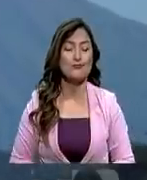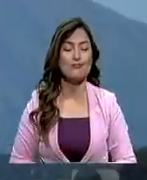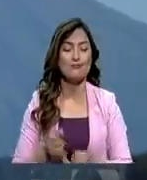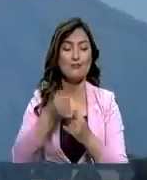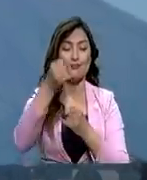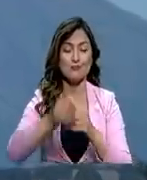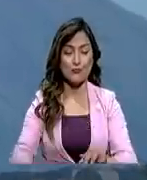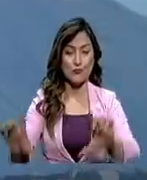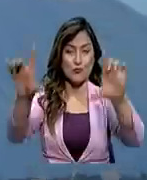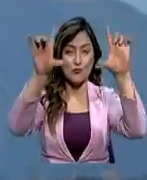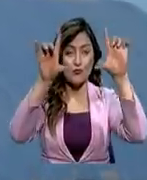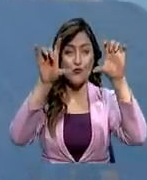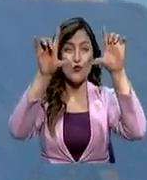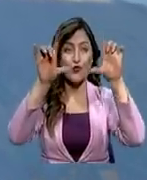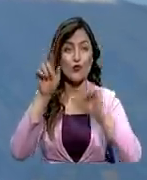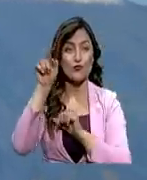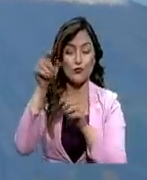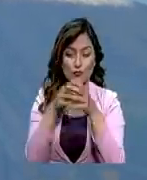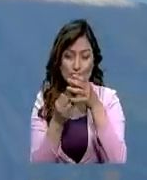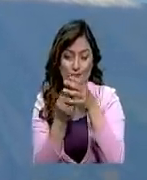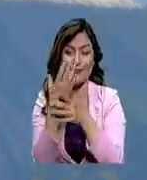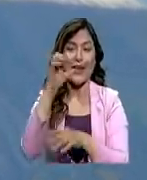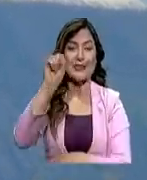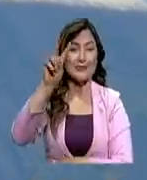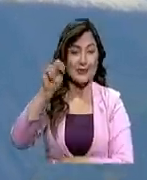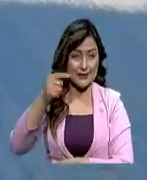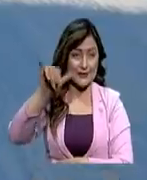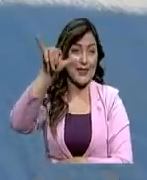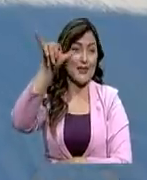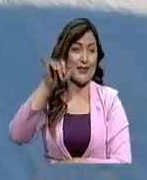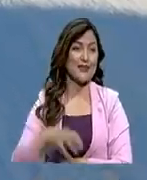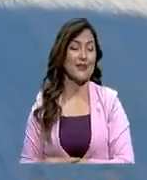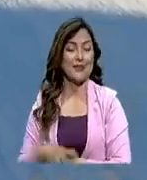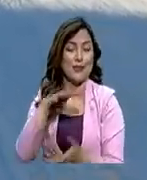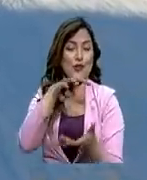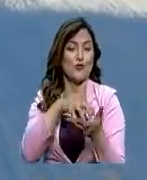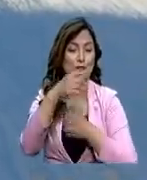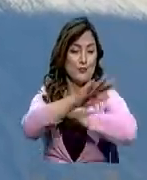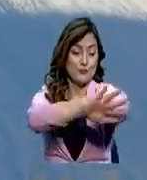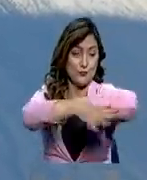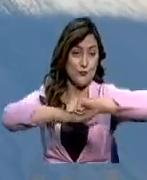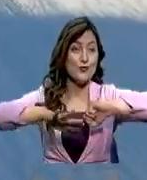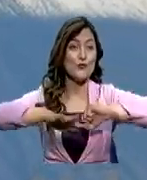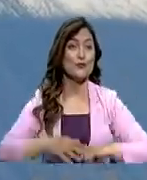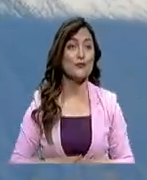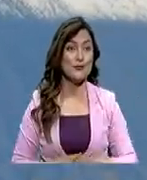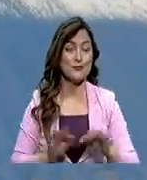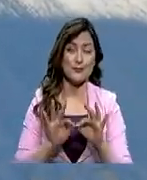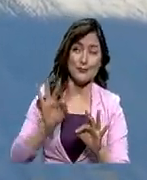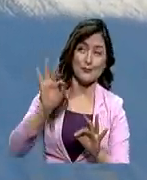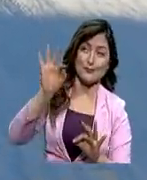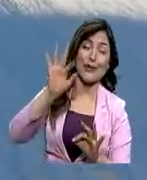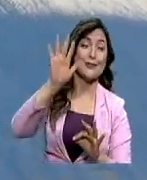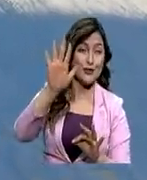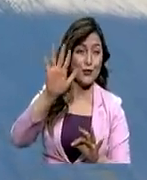Finalizamos el segmento con una postal del volcán Sangay captada por nuestro compañero Wilson Cabrera desde la provincia de Morona, Santiago. Tiene una altura de